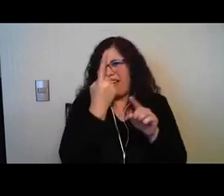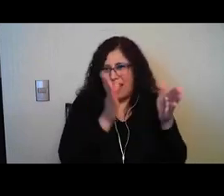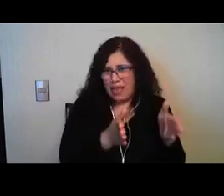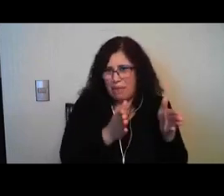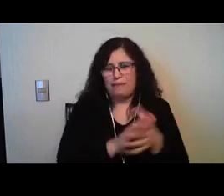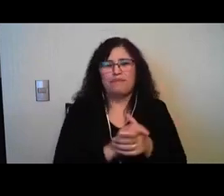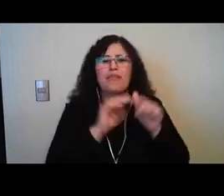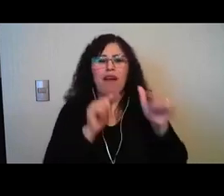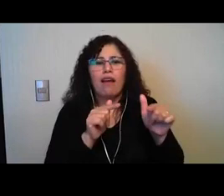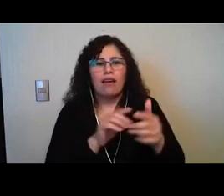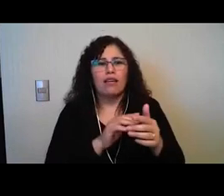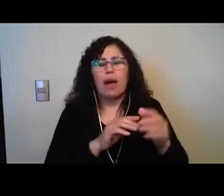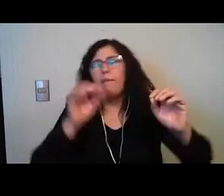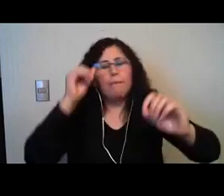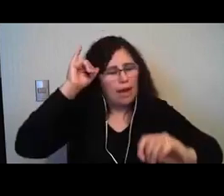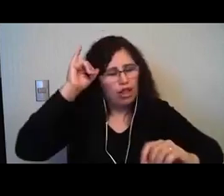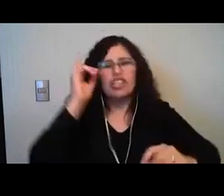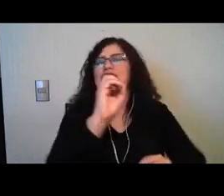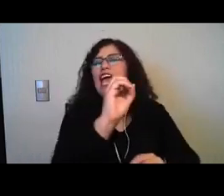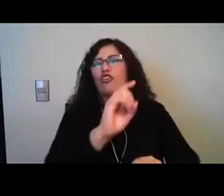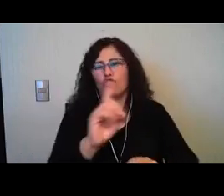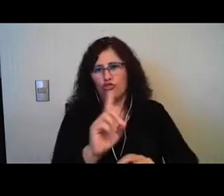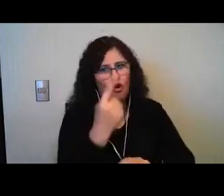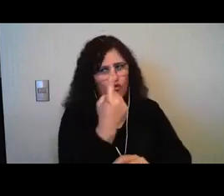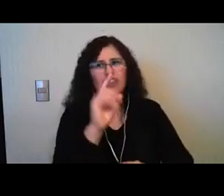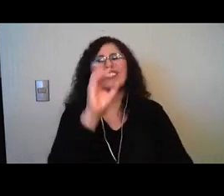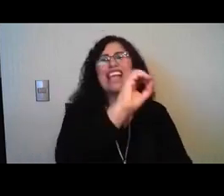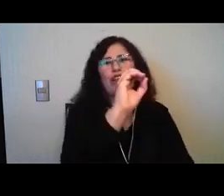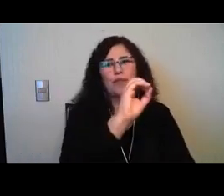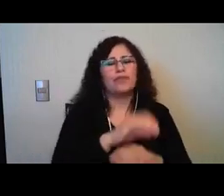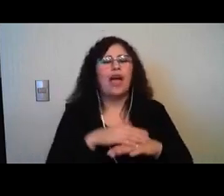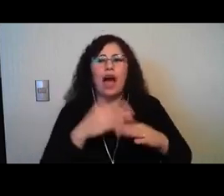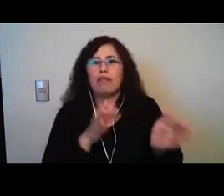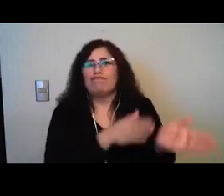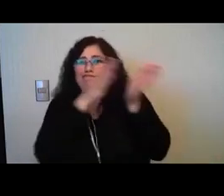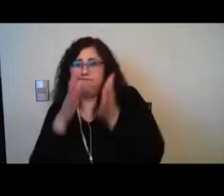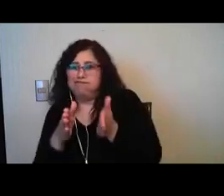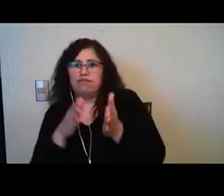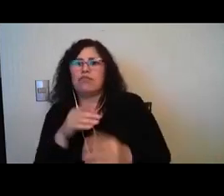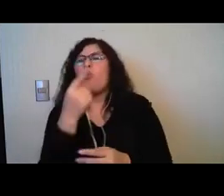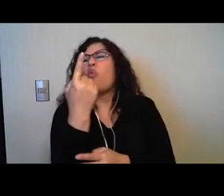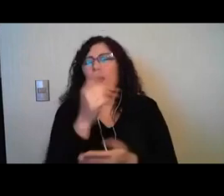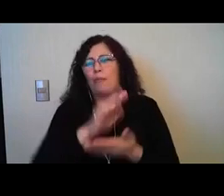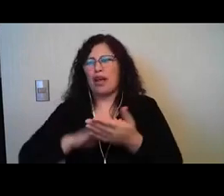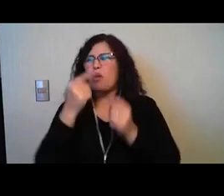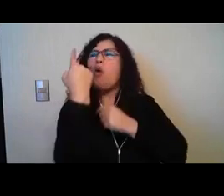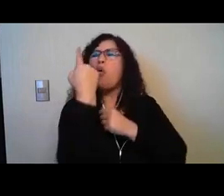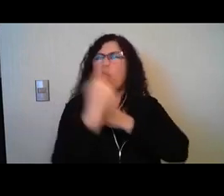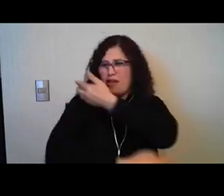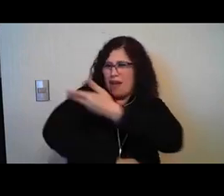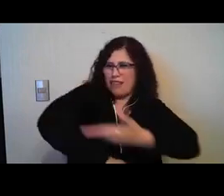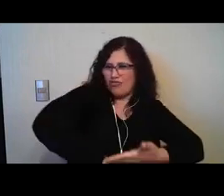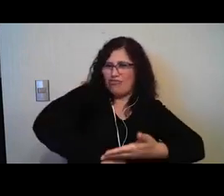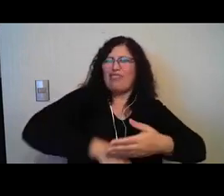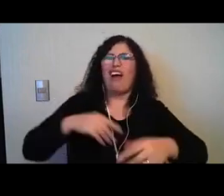estadio 0, perdón, en estadio 1 cuando la enfermedad es unilateral, generalmente en un brazo, en una mano todavía, cuando